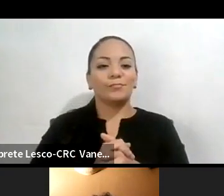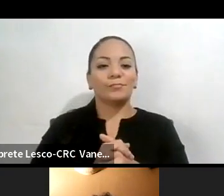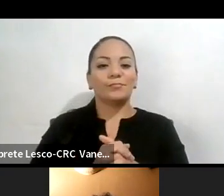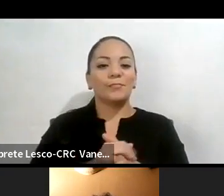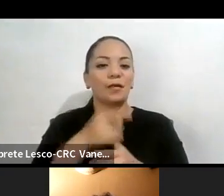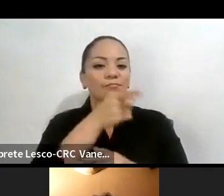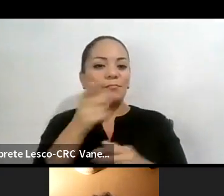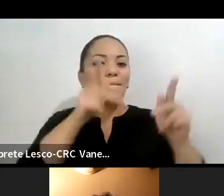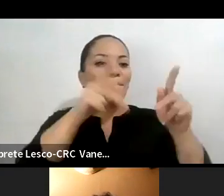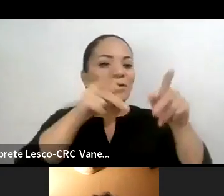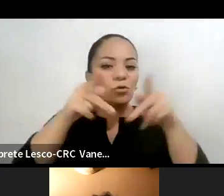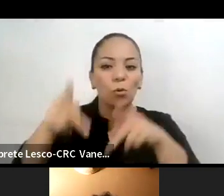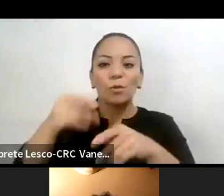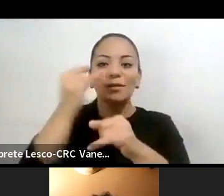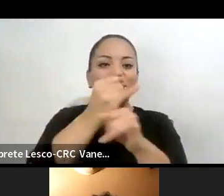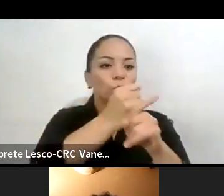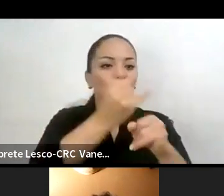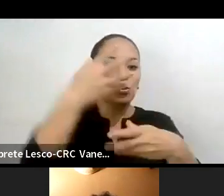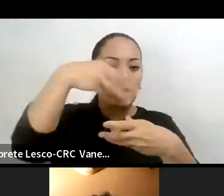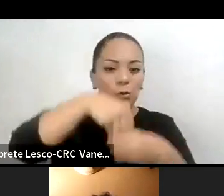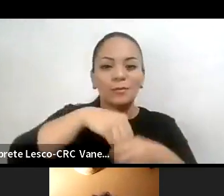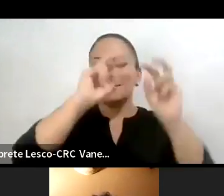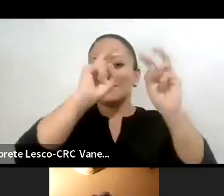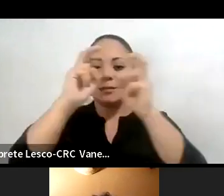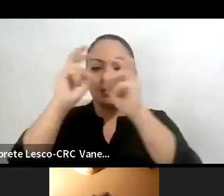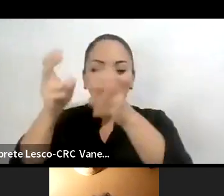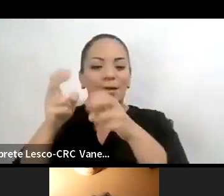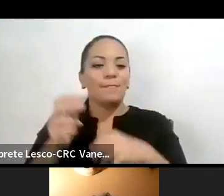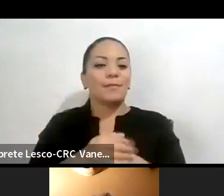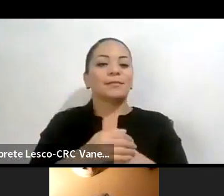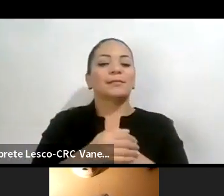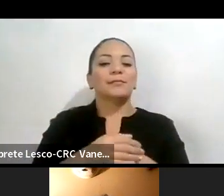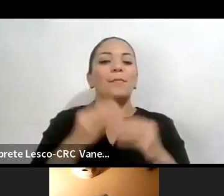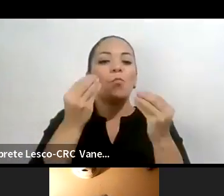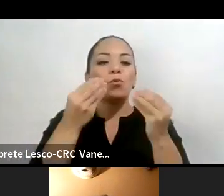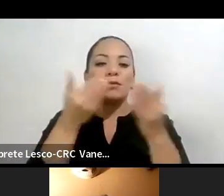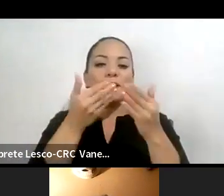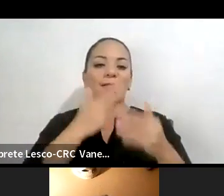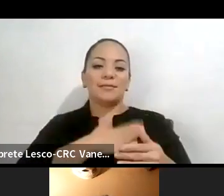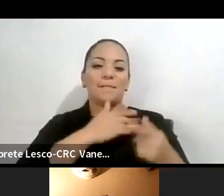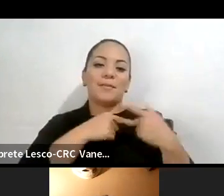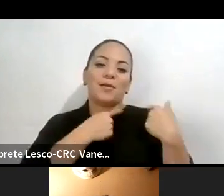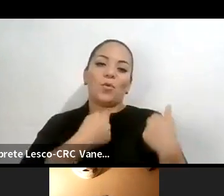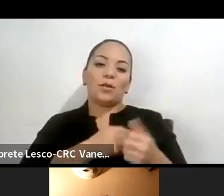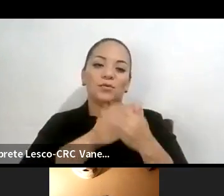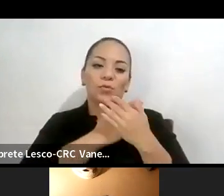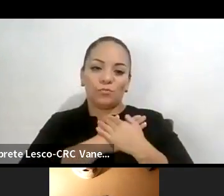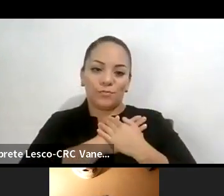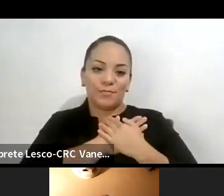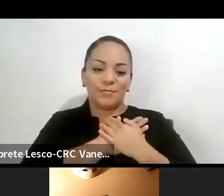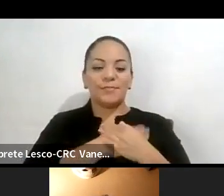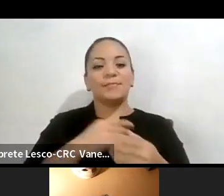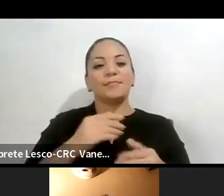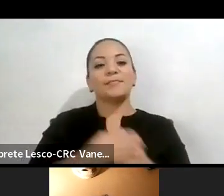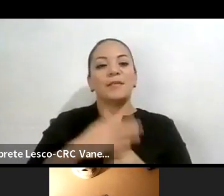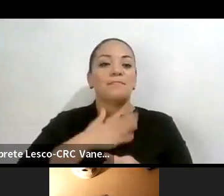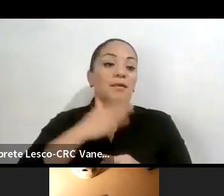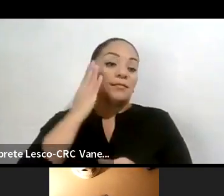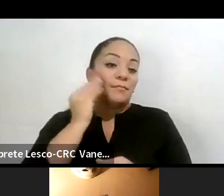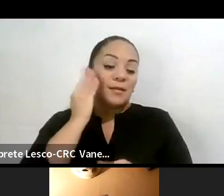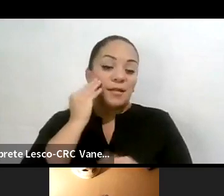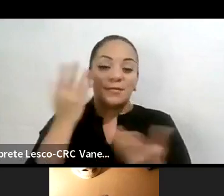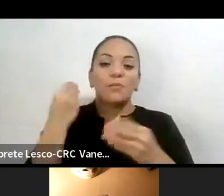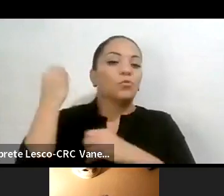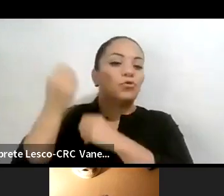personas, instituciones, temáticas muy cercanas a mi corazón y a mi vivencia ya de